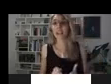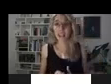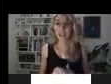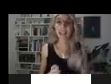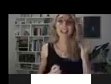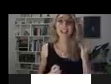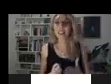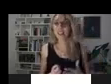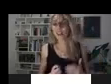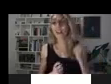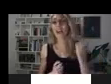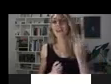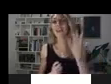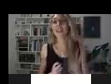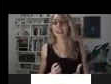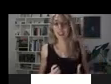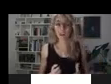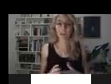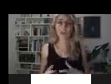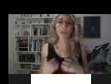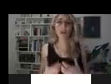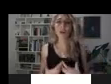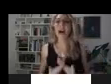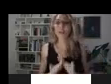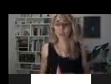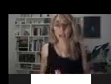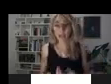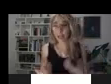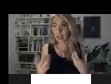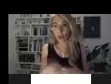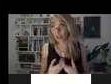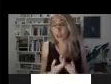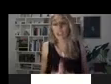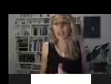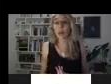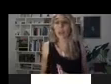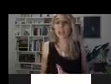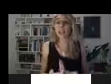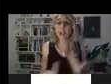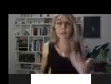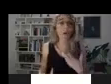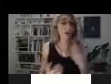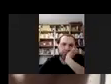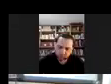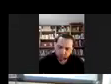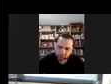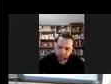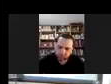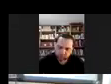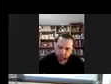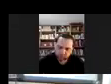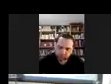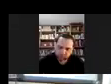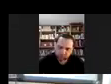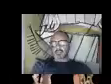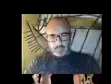la mirada, el deseo hacia el cielo, ¿no? Digo, aspirar a las condiciones en las cuales estamos, con las